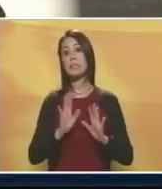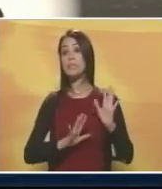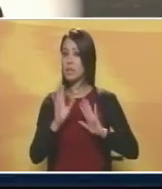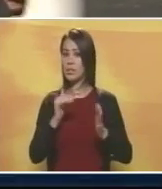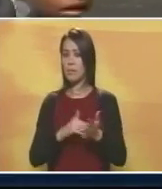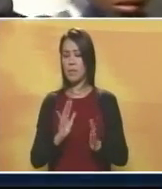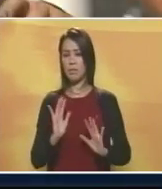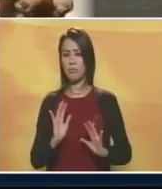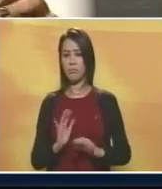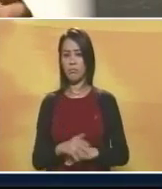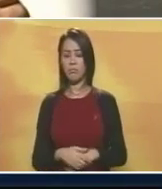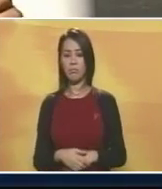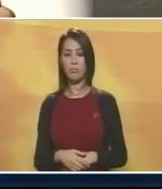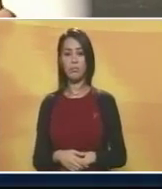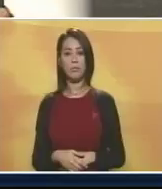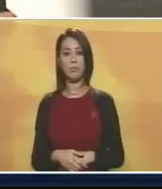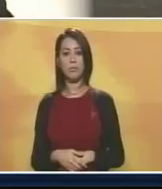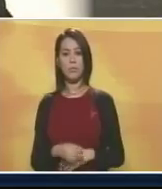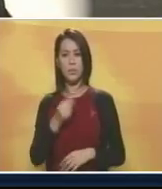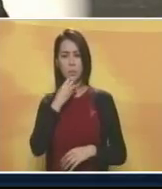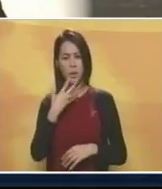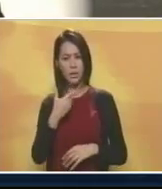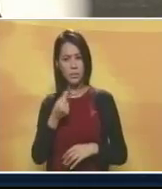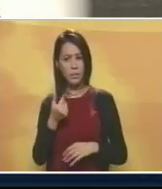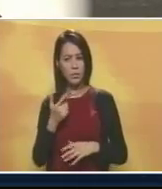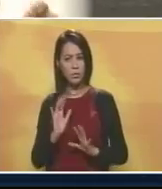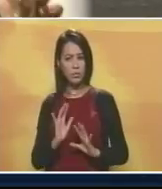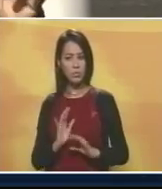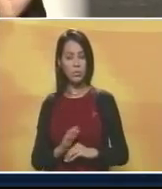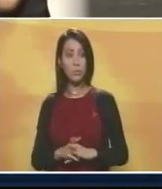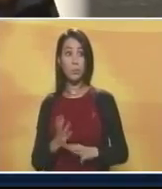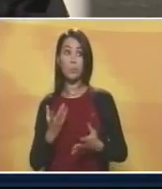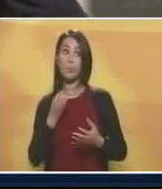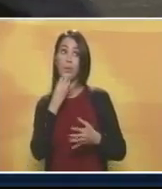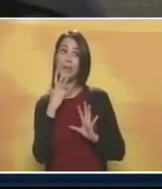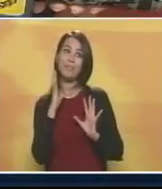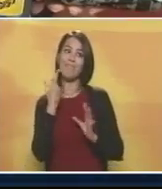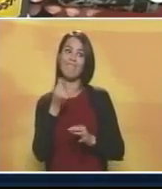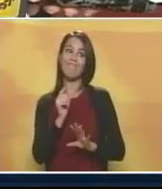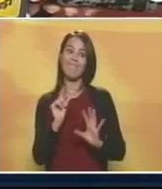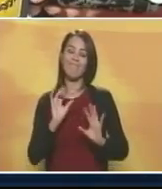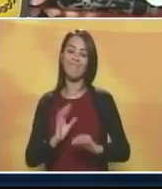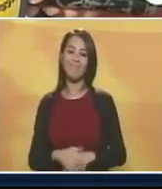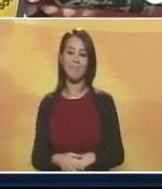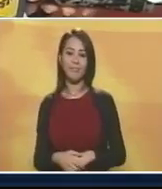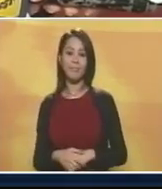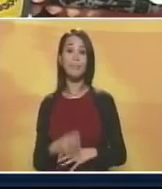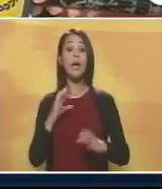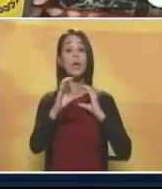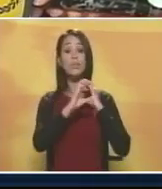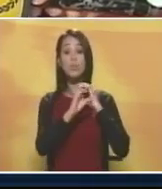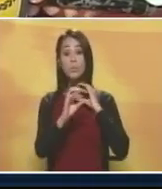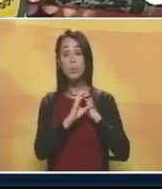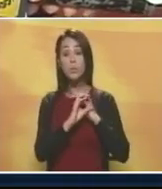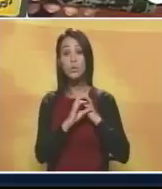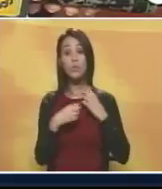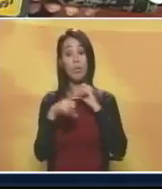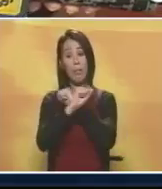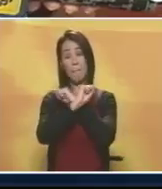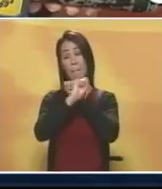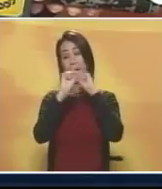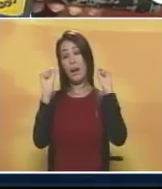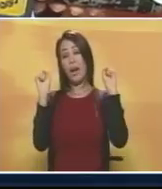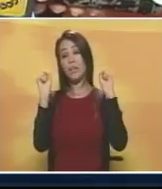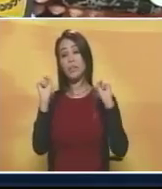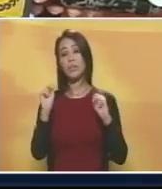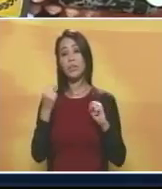pasaje para allá. ¿Le parece que es un precio justo? Bueno, no tan justo. Los autobuses salen demasiado temprano y